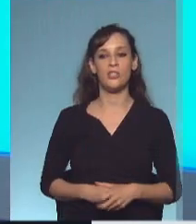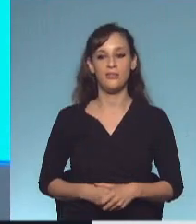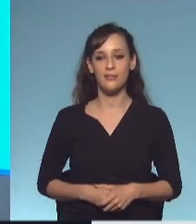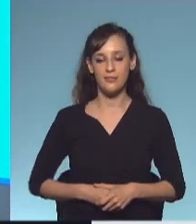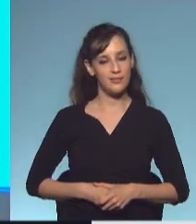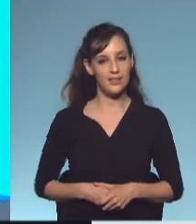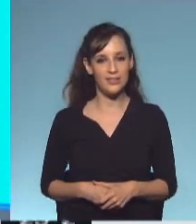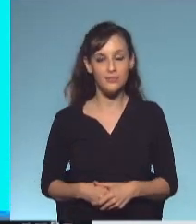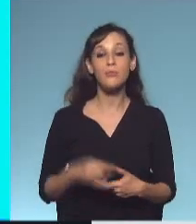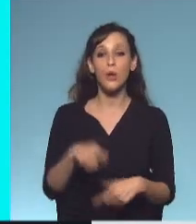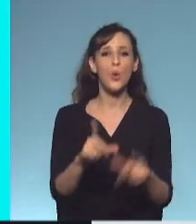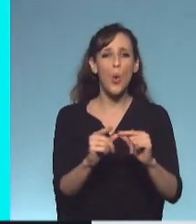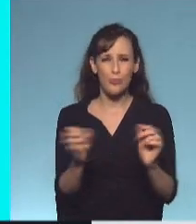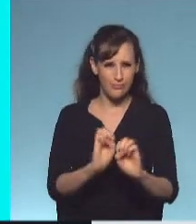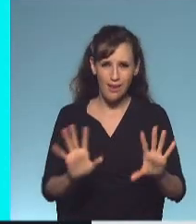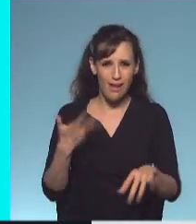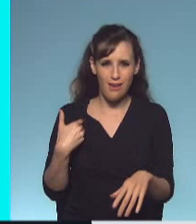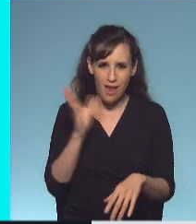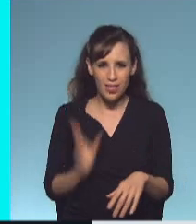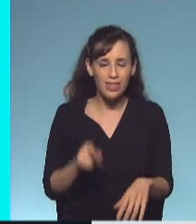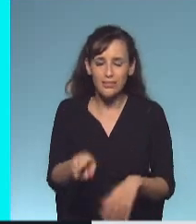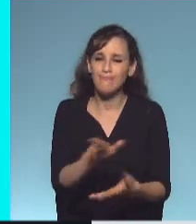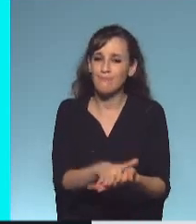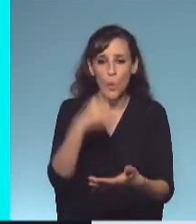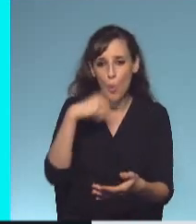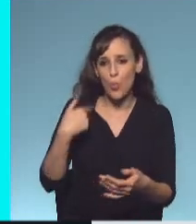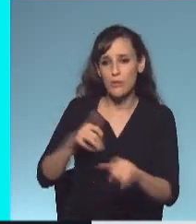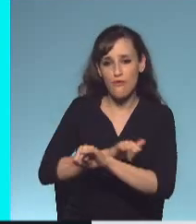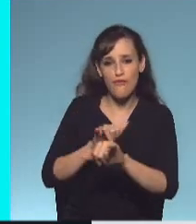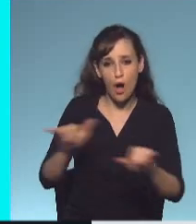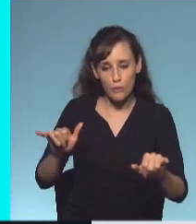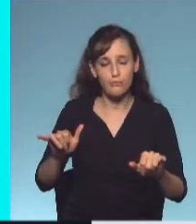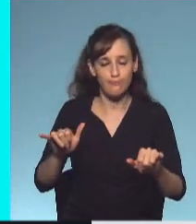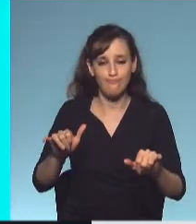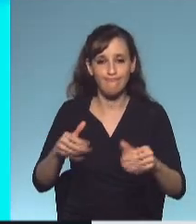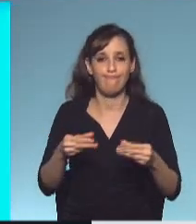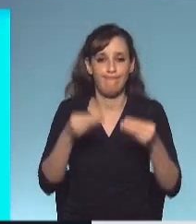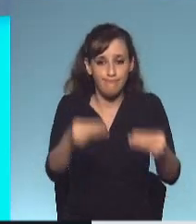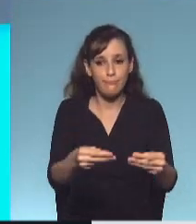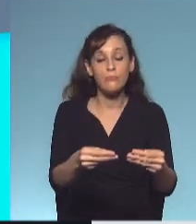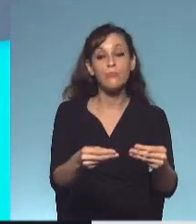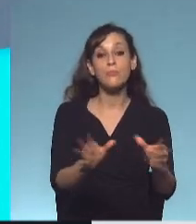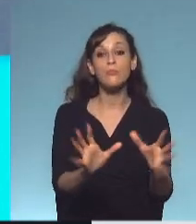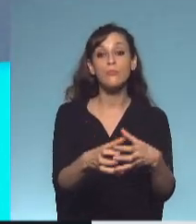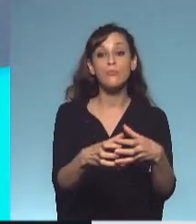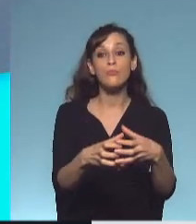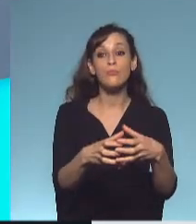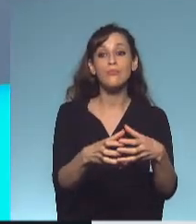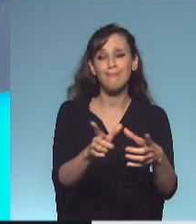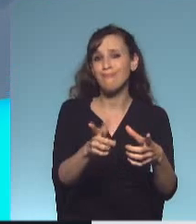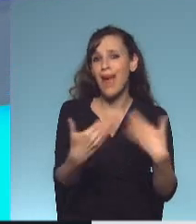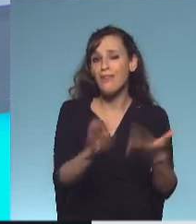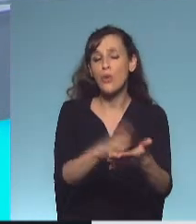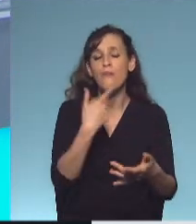los números que estremecen en la república argentina tiene que ver con el último informe de la agrupación muy mala y habla justamente de los femicidios